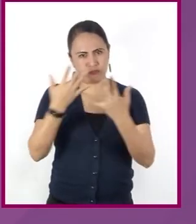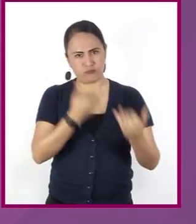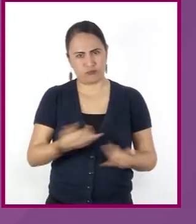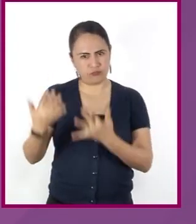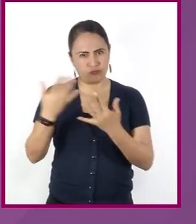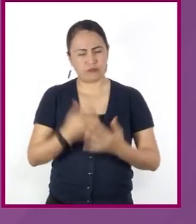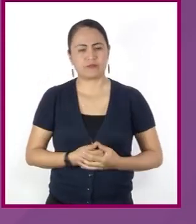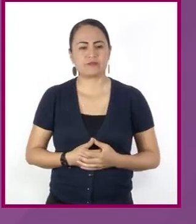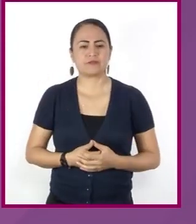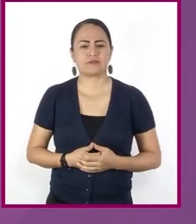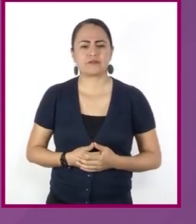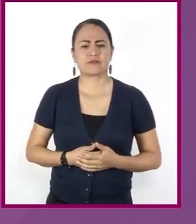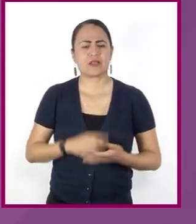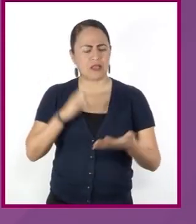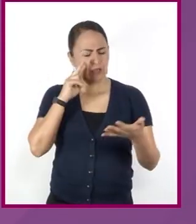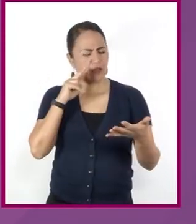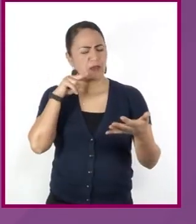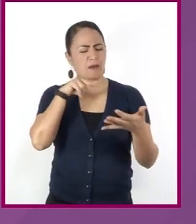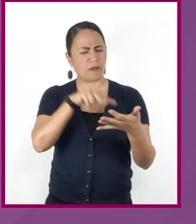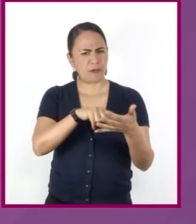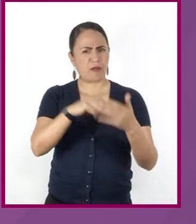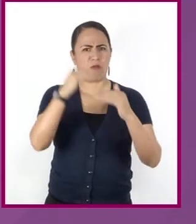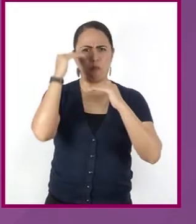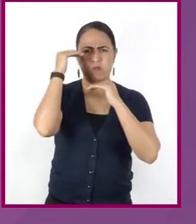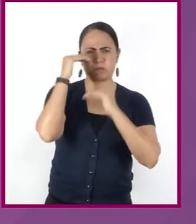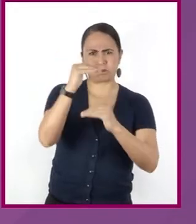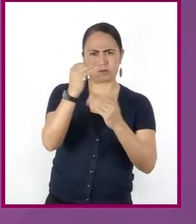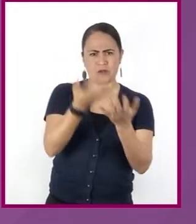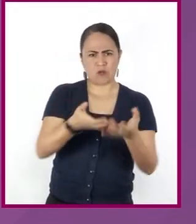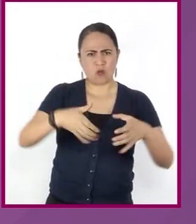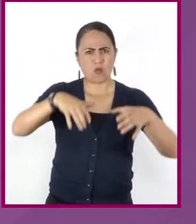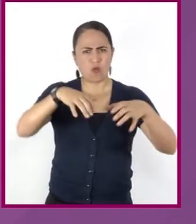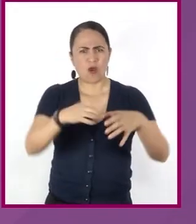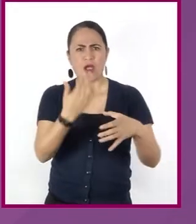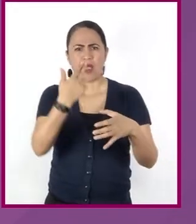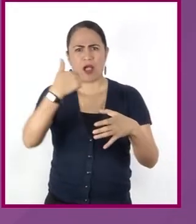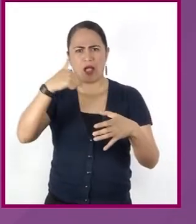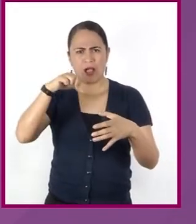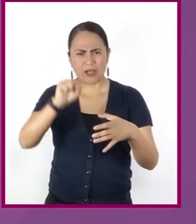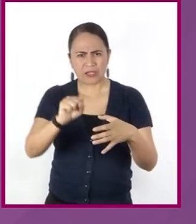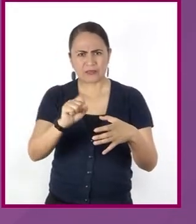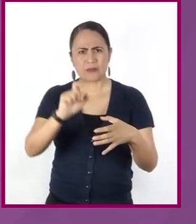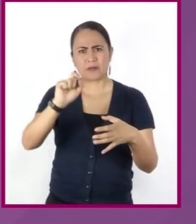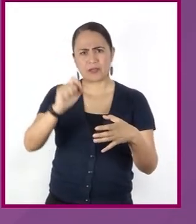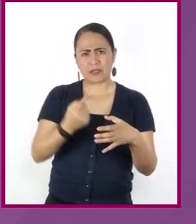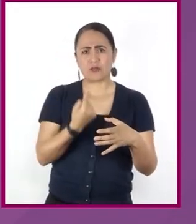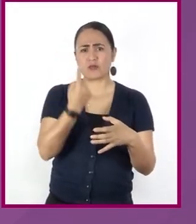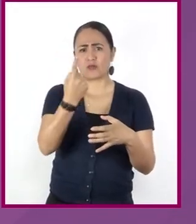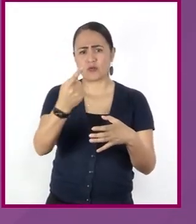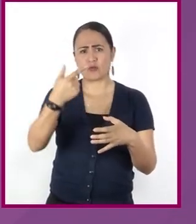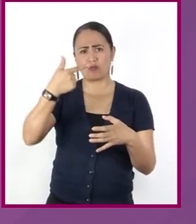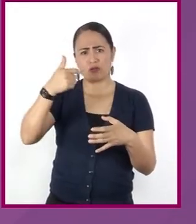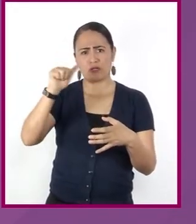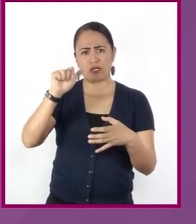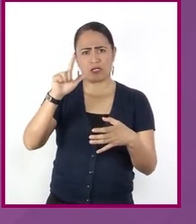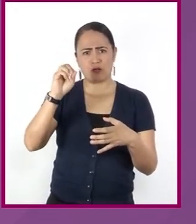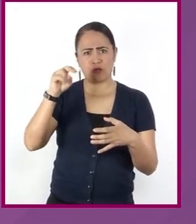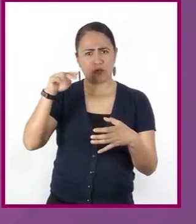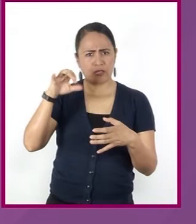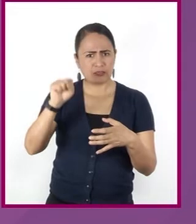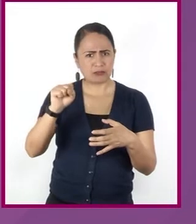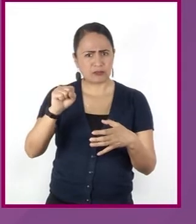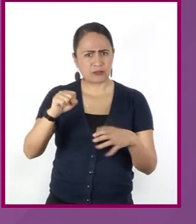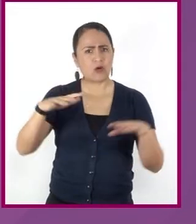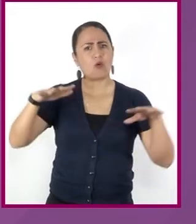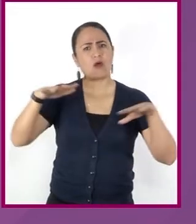ficha técnica, encuentra que la capacidad del tanque de gasolina es de 21 galones. ¿A